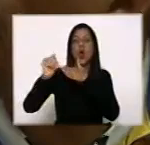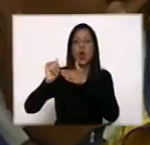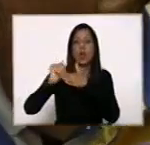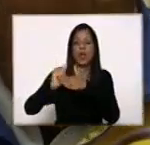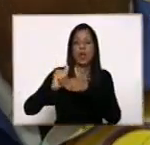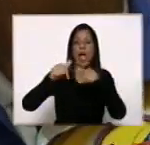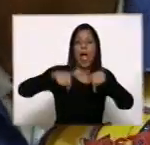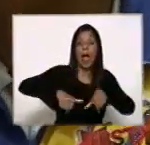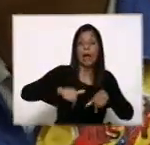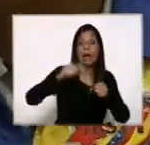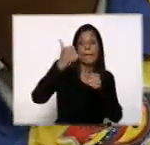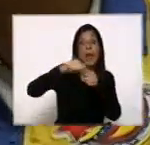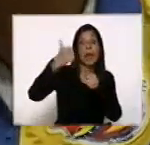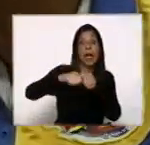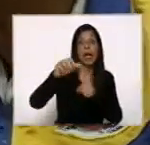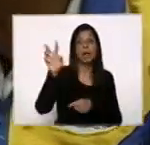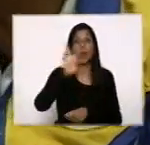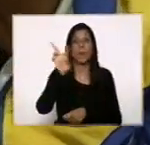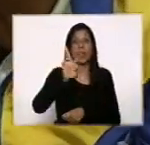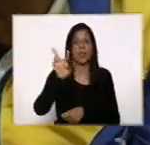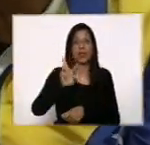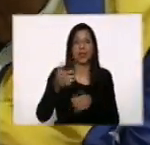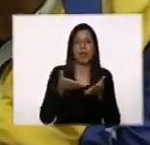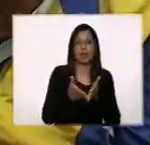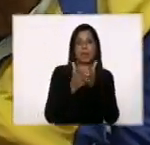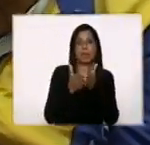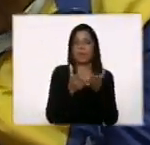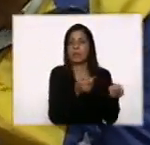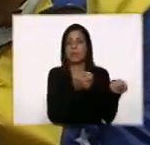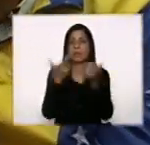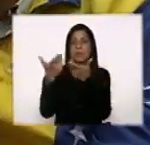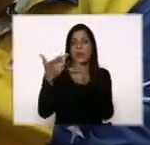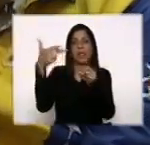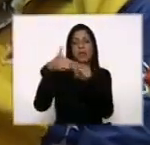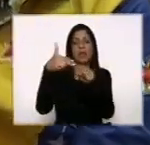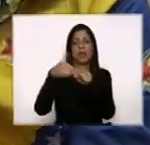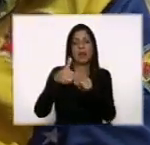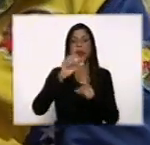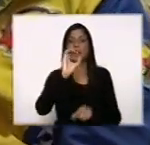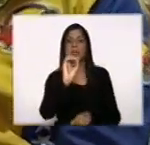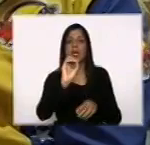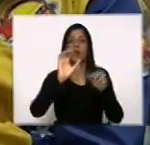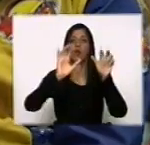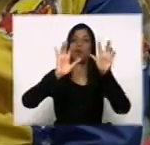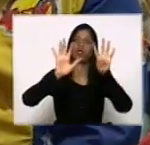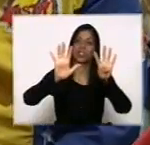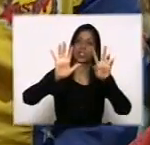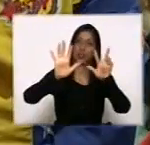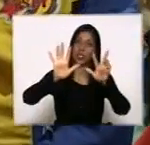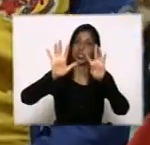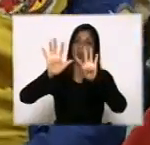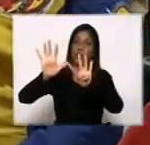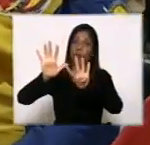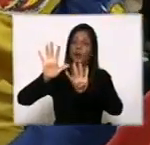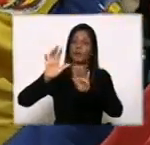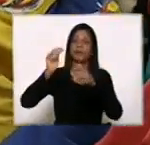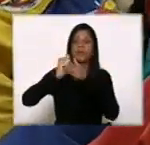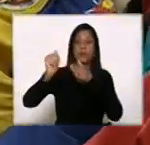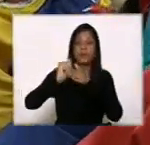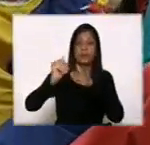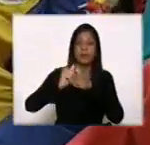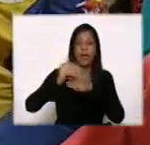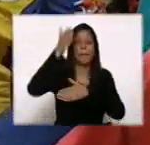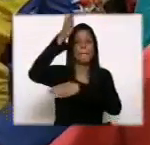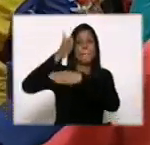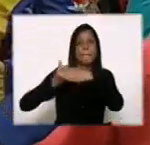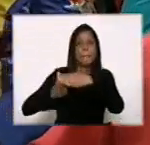en Maracaibo, colocado en la misma costa atlántica, costaba $0.89. Es decir, menos de la mitad.